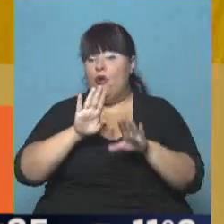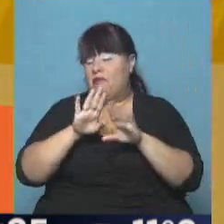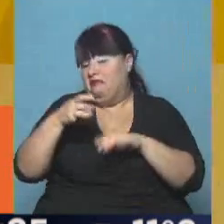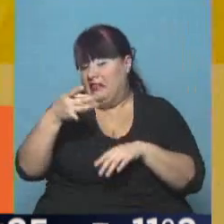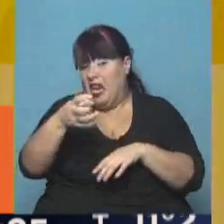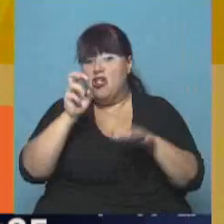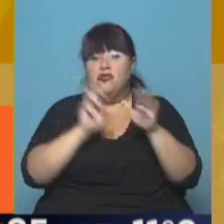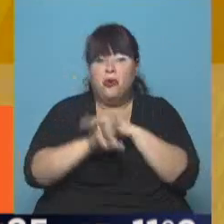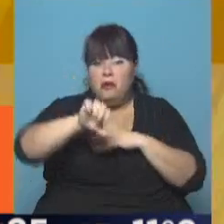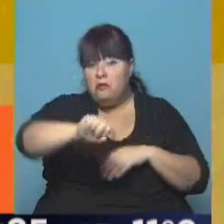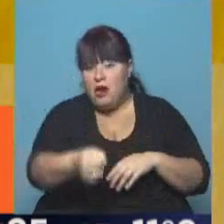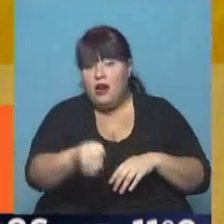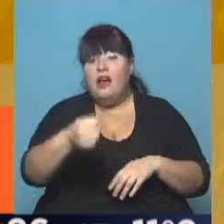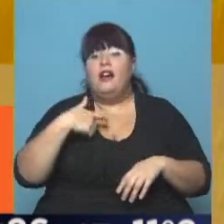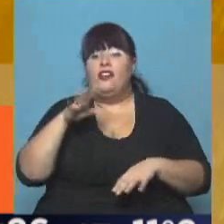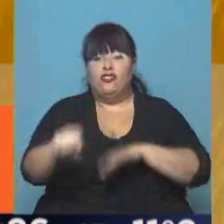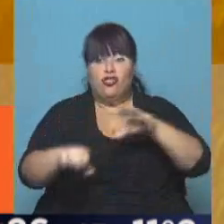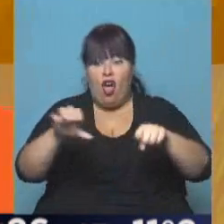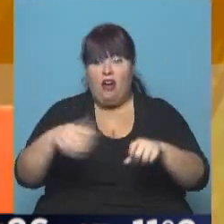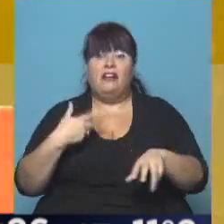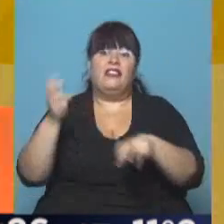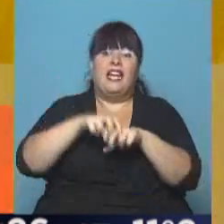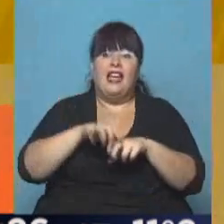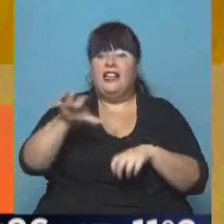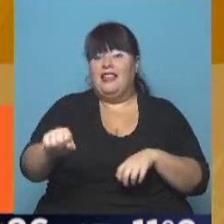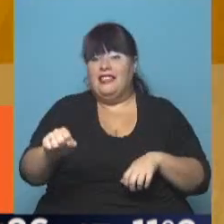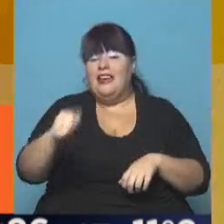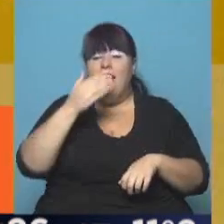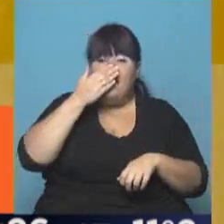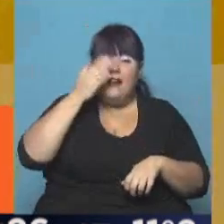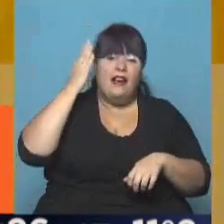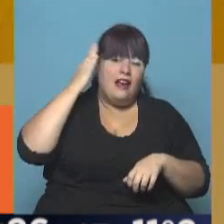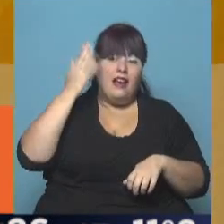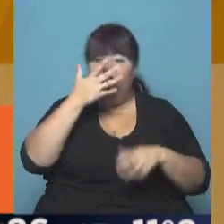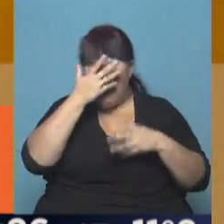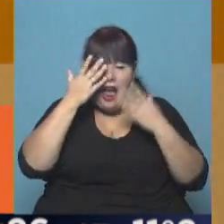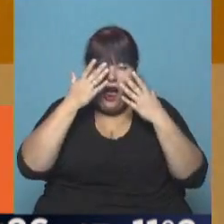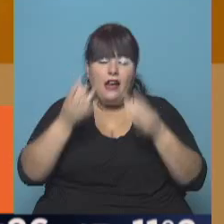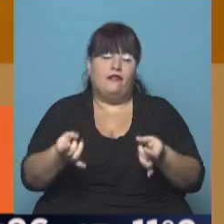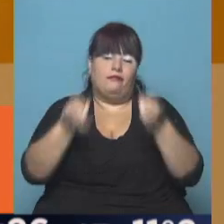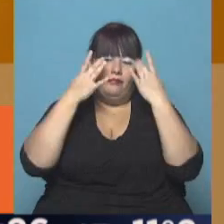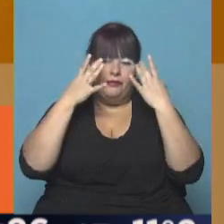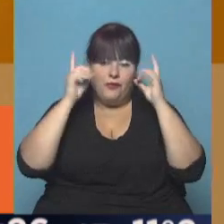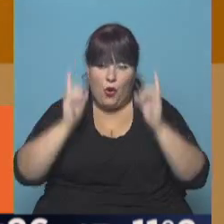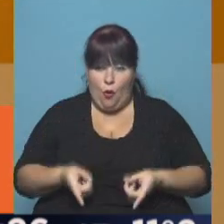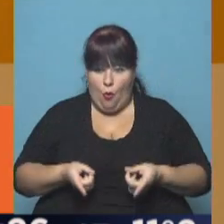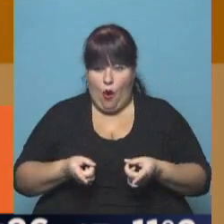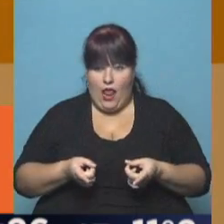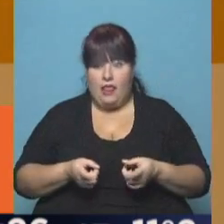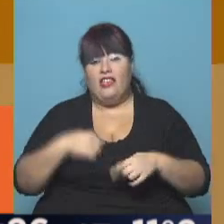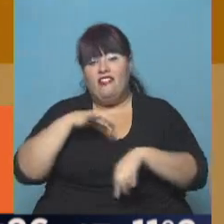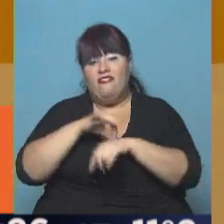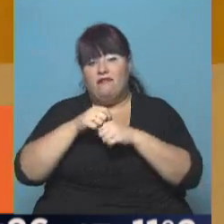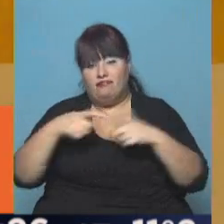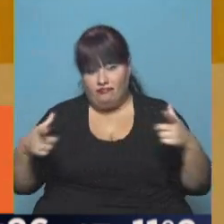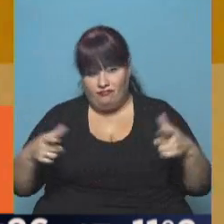tren en el subte vos te pones tocas te subís al tren te tocas la boca la nariz y los ojos y los virus te ingresan al cuerpo y así nos